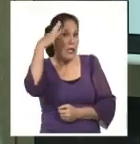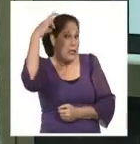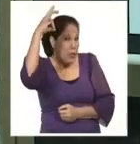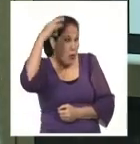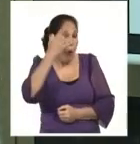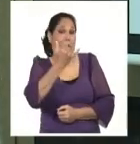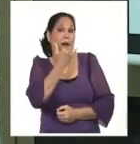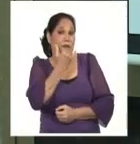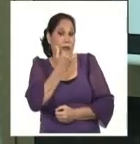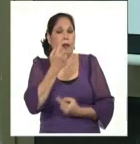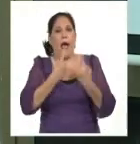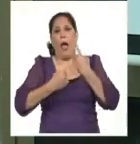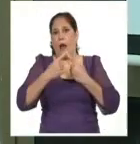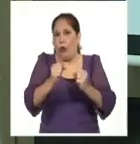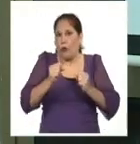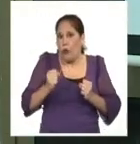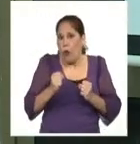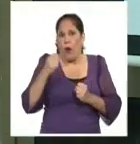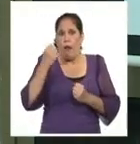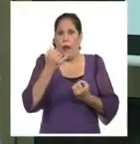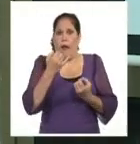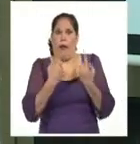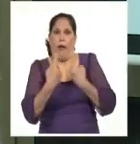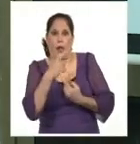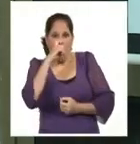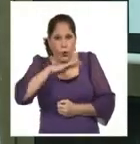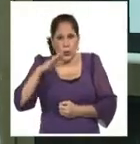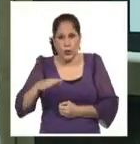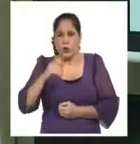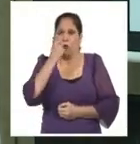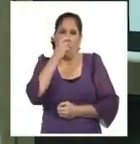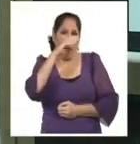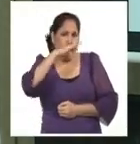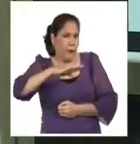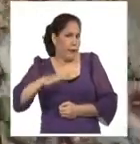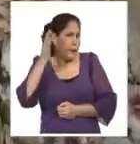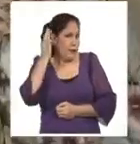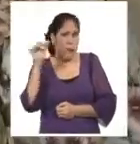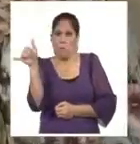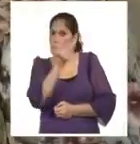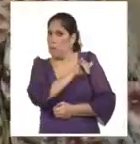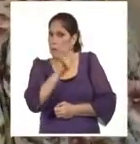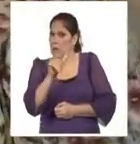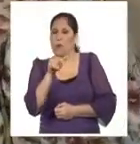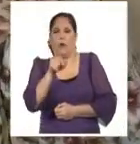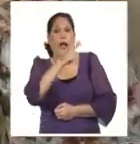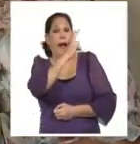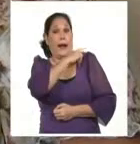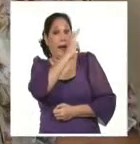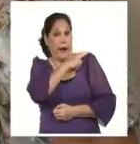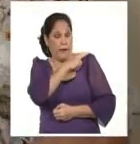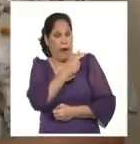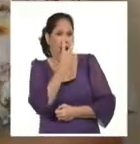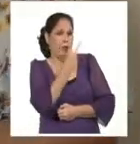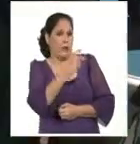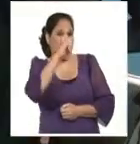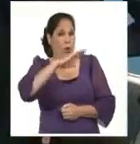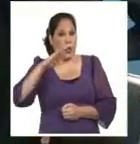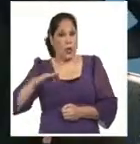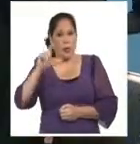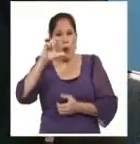integridad física psicológica de las niñas niños y adolescentes la jefa de la dirección de atención a menores